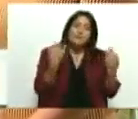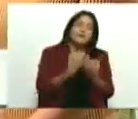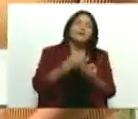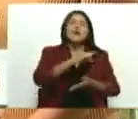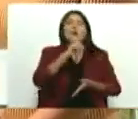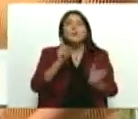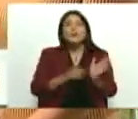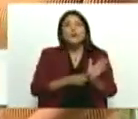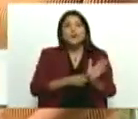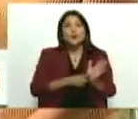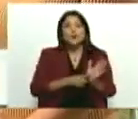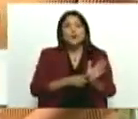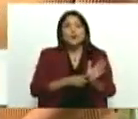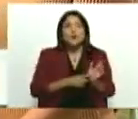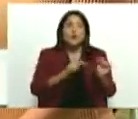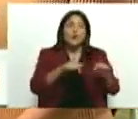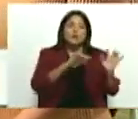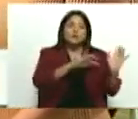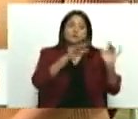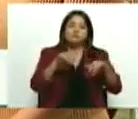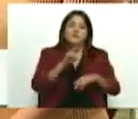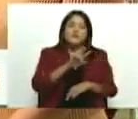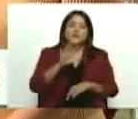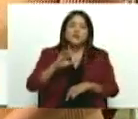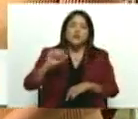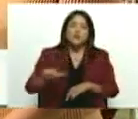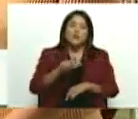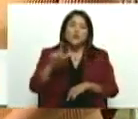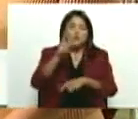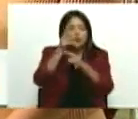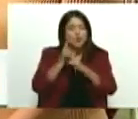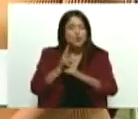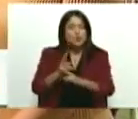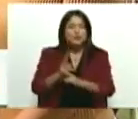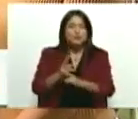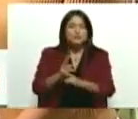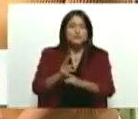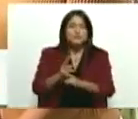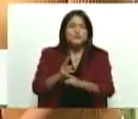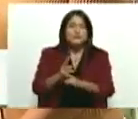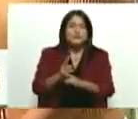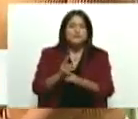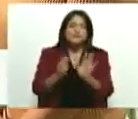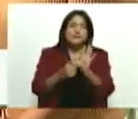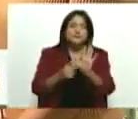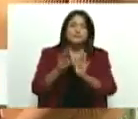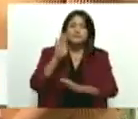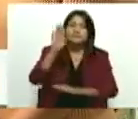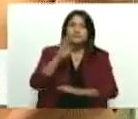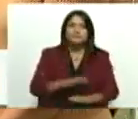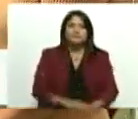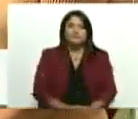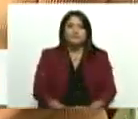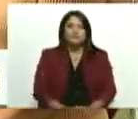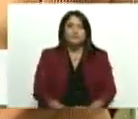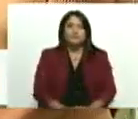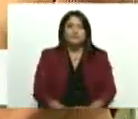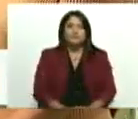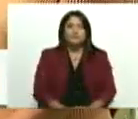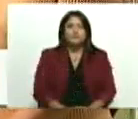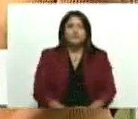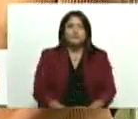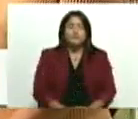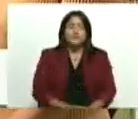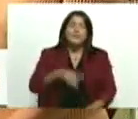y hermanos que están hoy aquí, como cada 25 de julio, rindiendo un homenaje hacia el futuro. ¿Cuál es el homenaje más valioso que pudiera hacer el